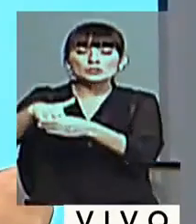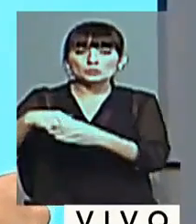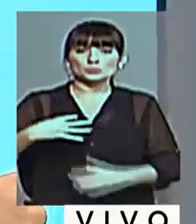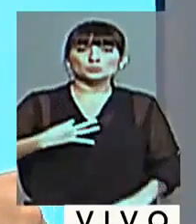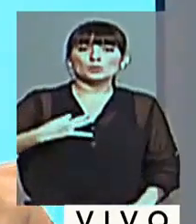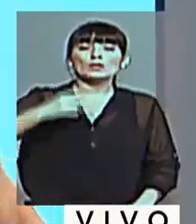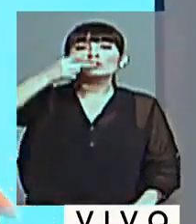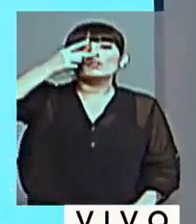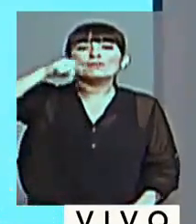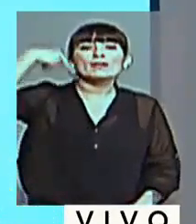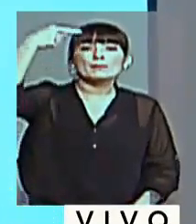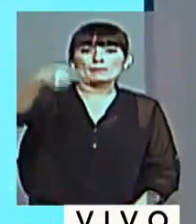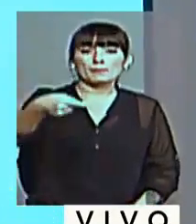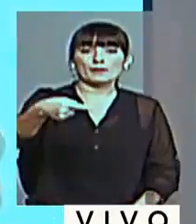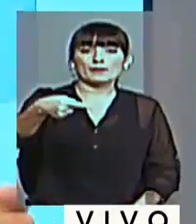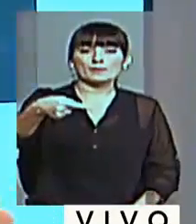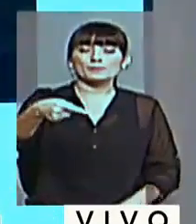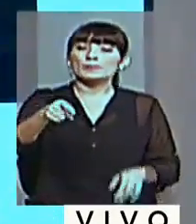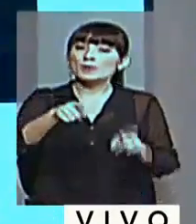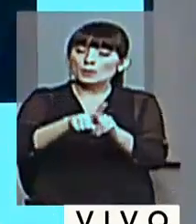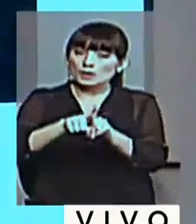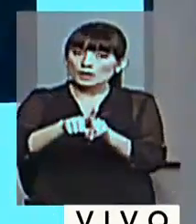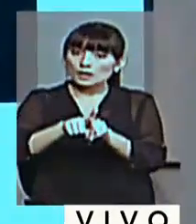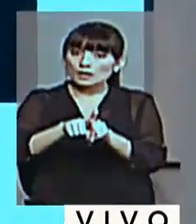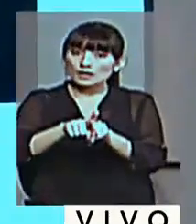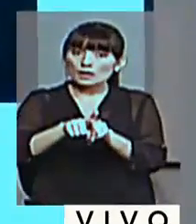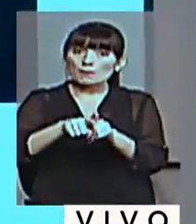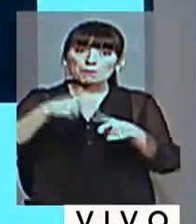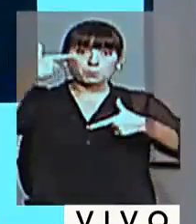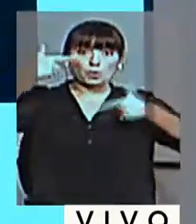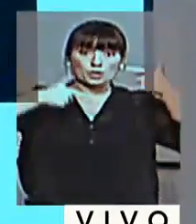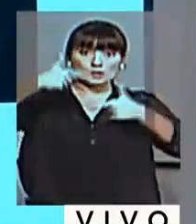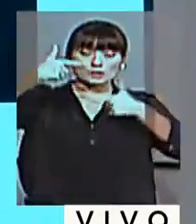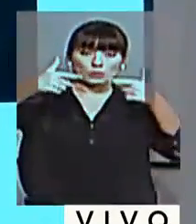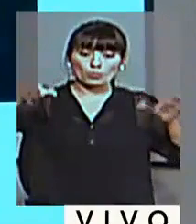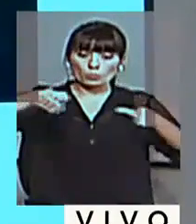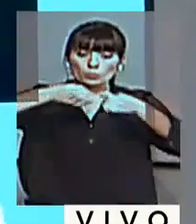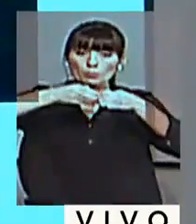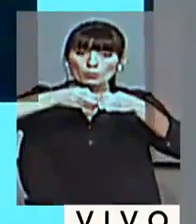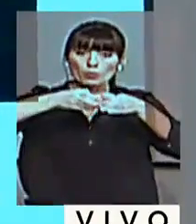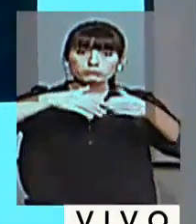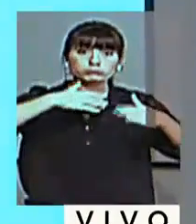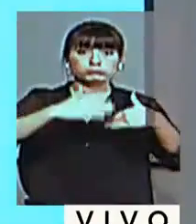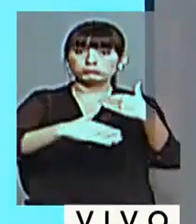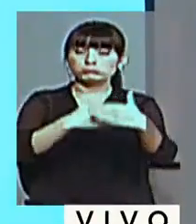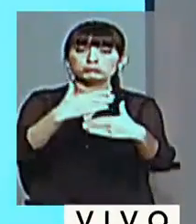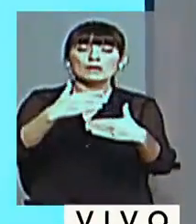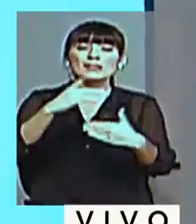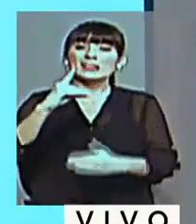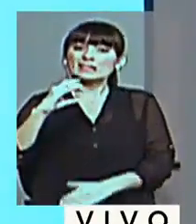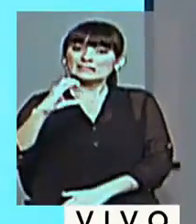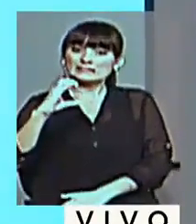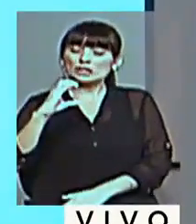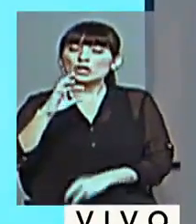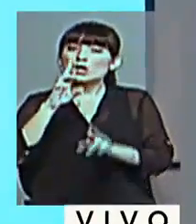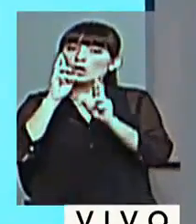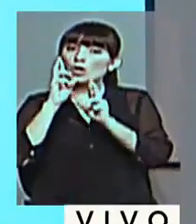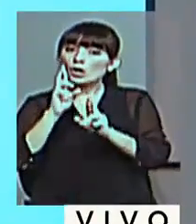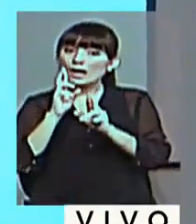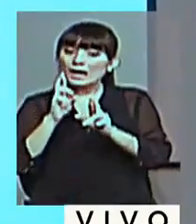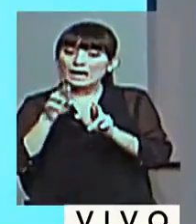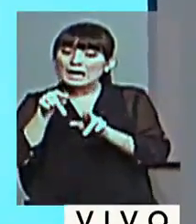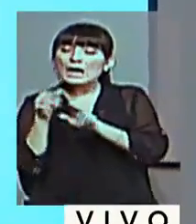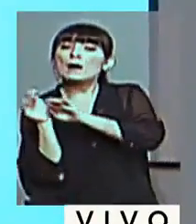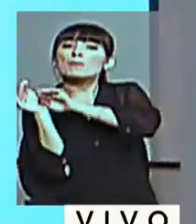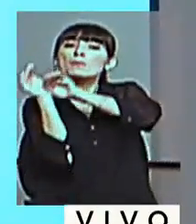este afluente político en que se convirtió la democracia cristiana, ojalá sume sus aguas al torrente